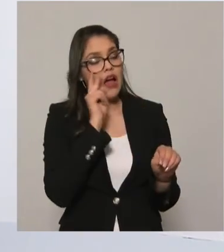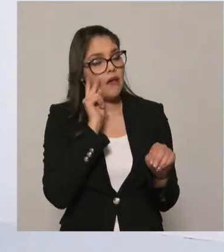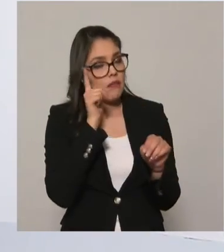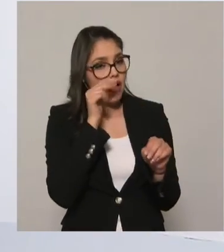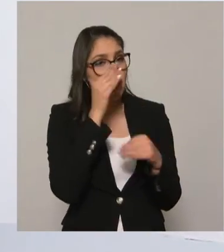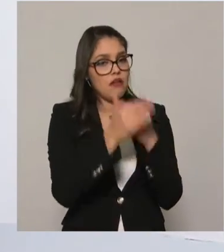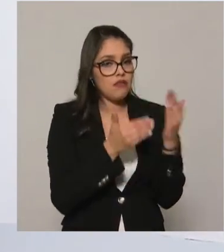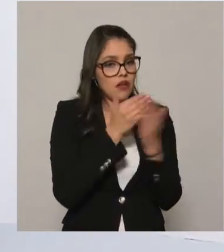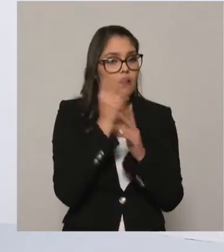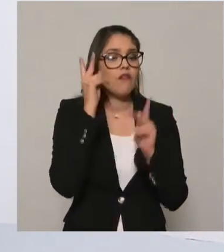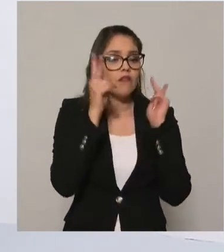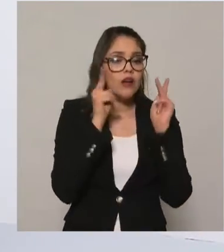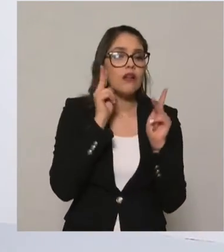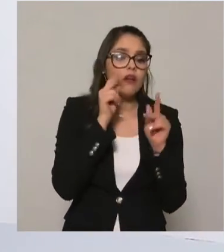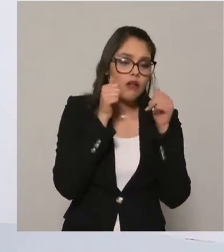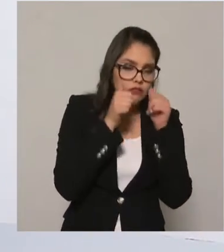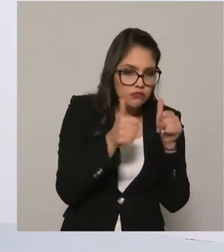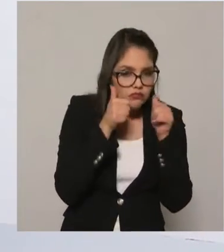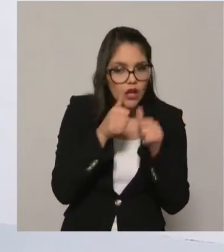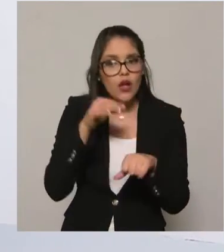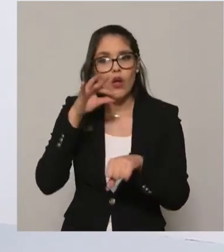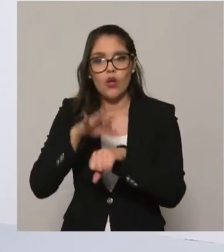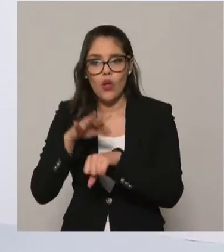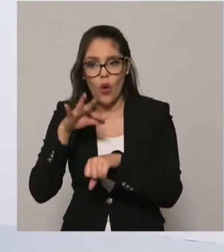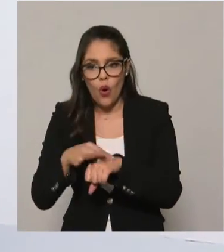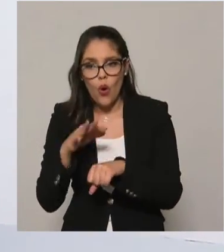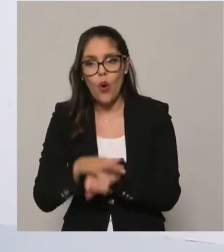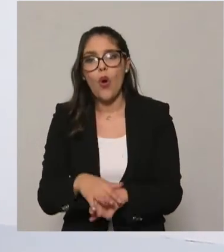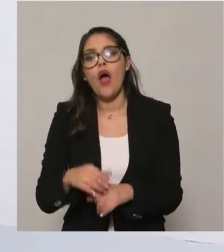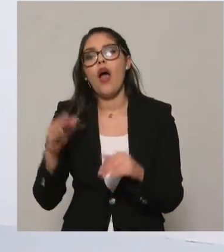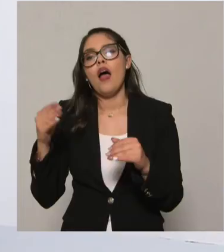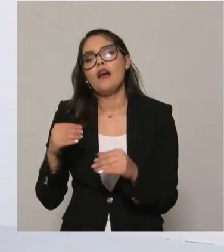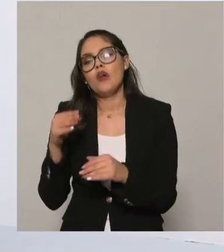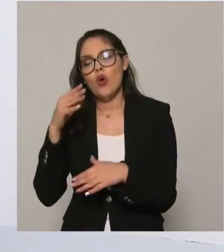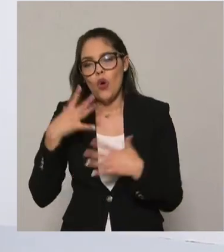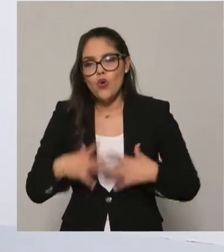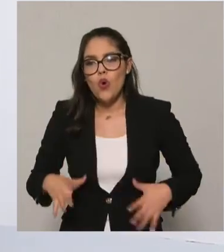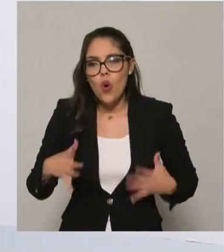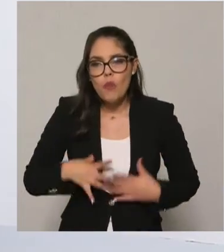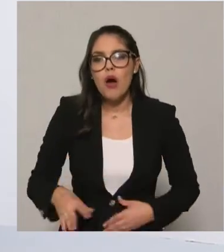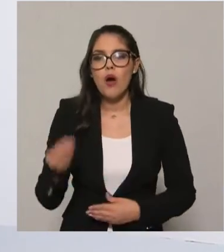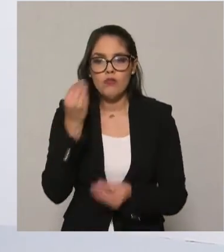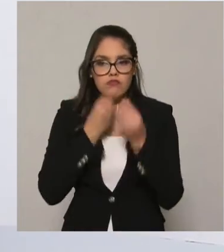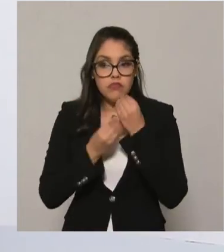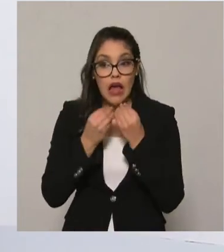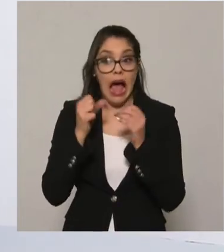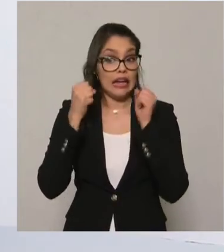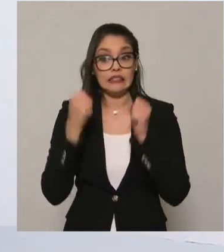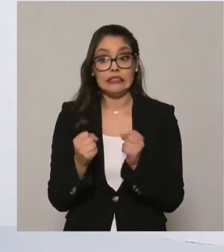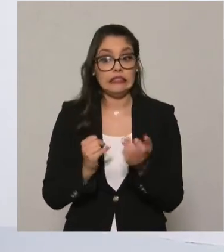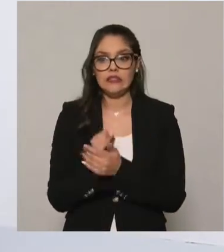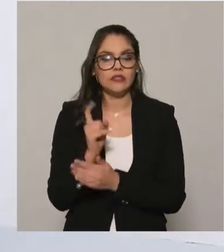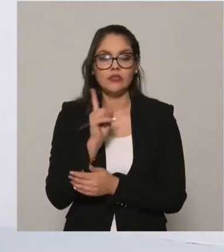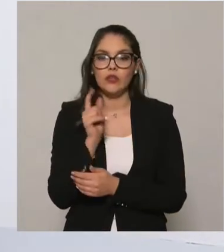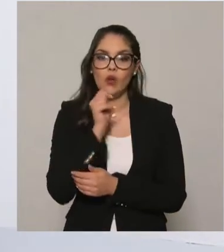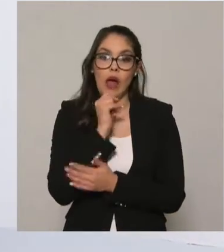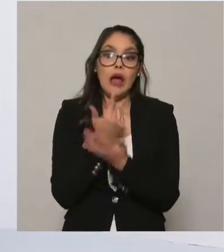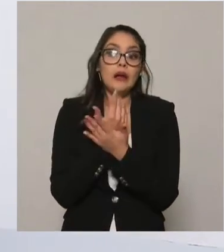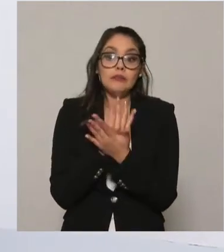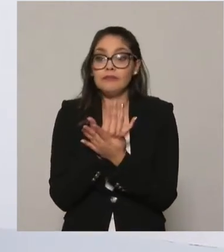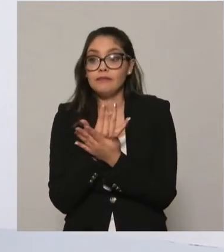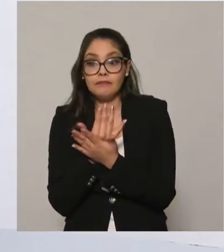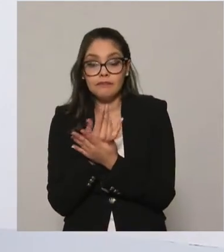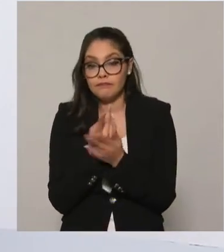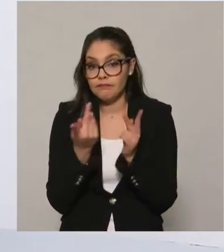donde se les brinda pues atención médica, cobijo, alimentación, pero todavía no es seguro. Están pues